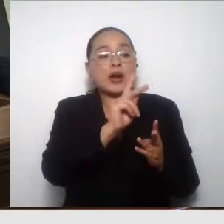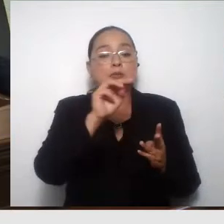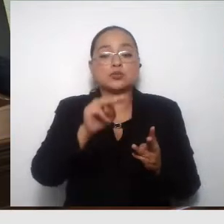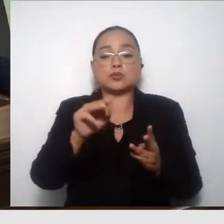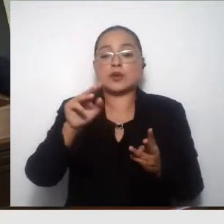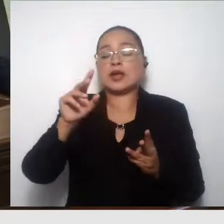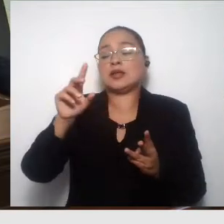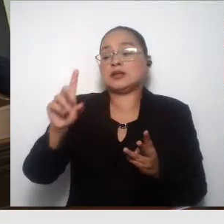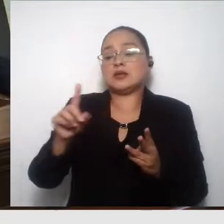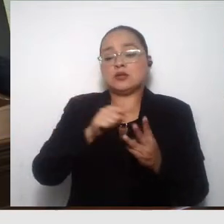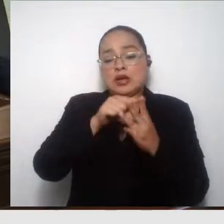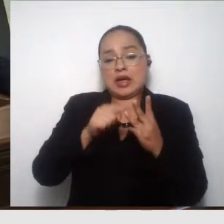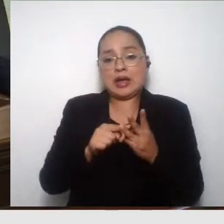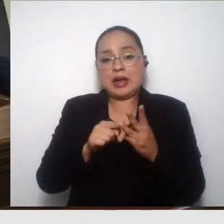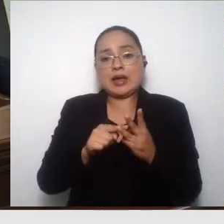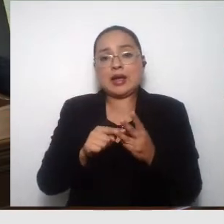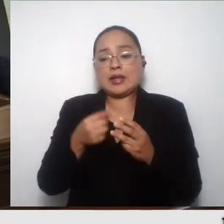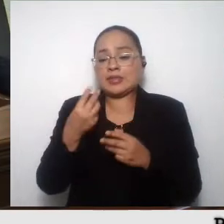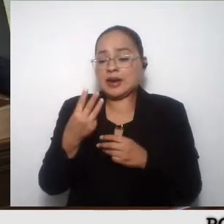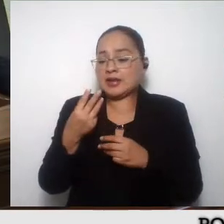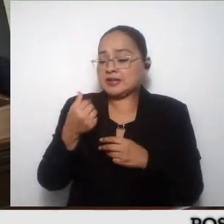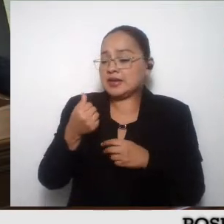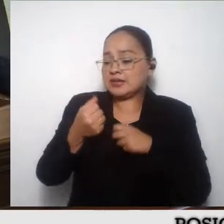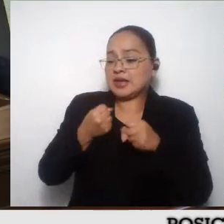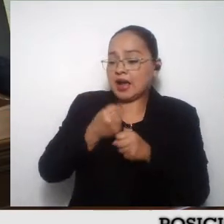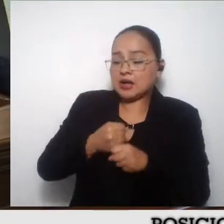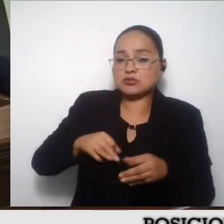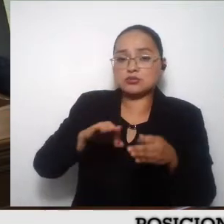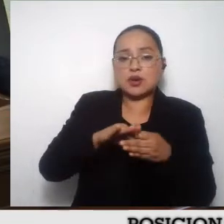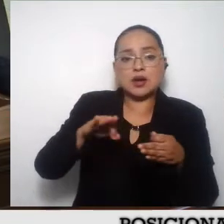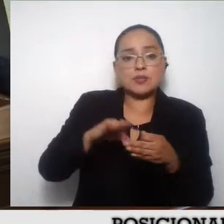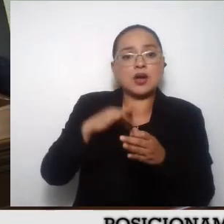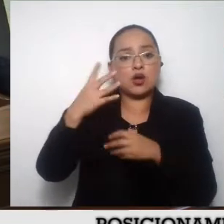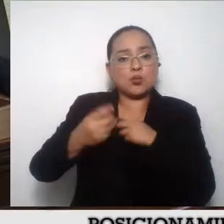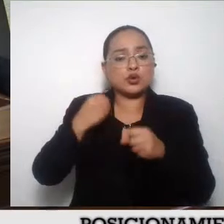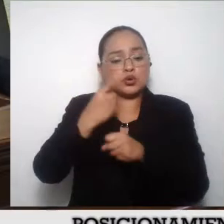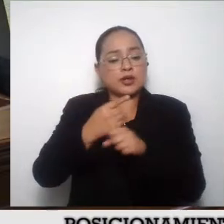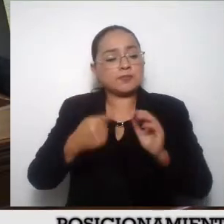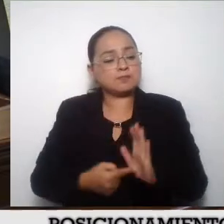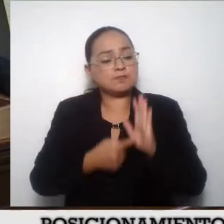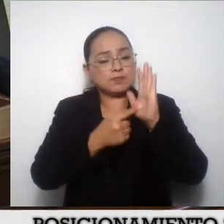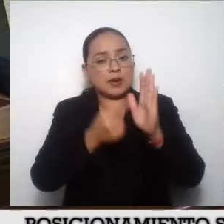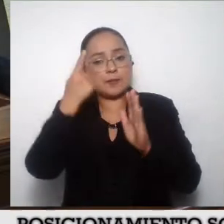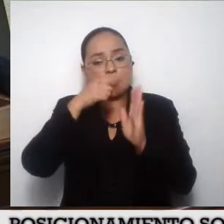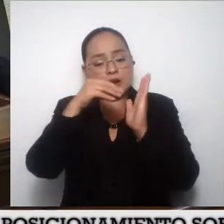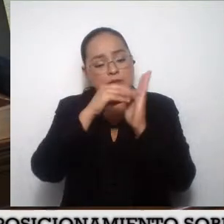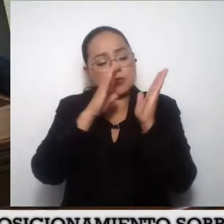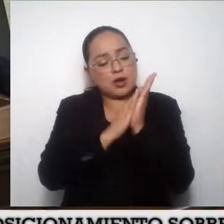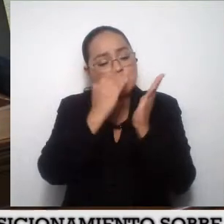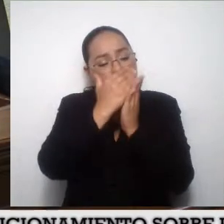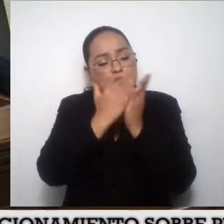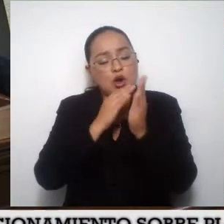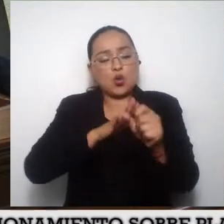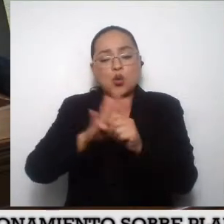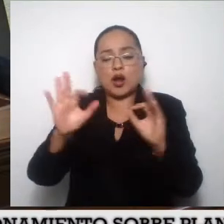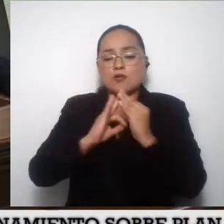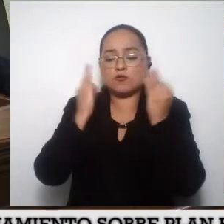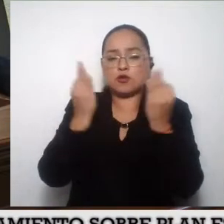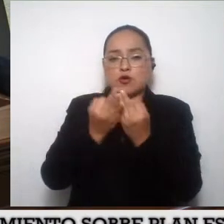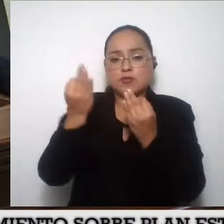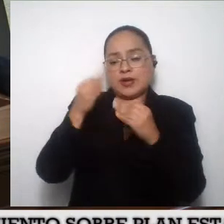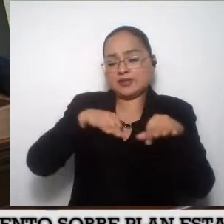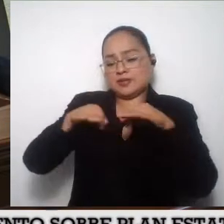nos presenta cada 3 o 6 años de definir las rutas hacia los propósitos que nos